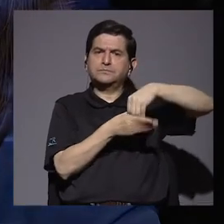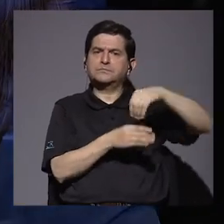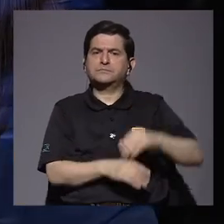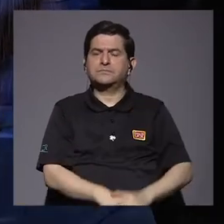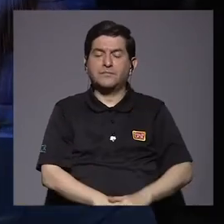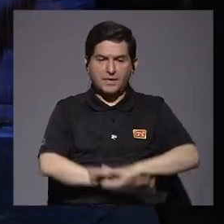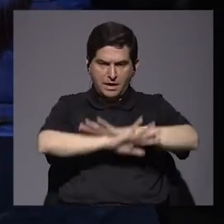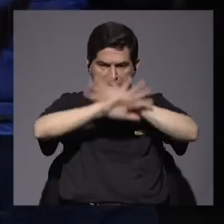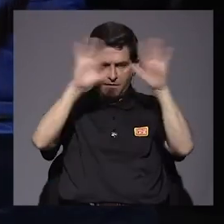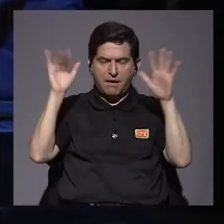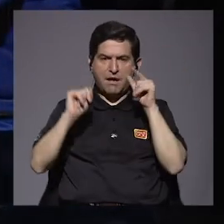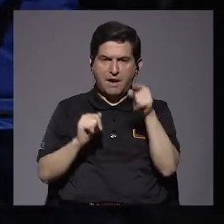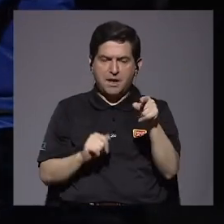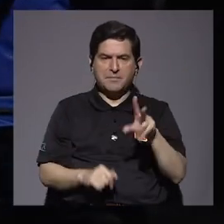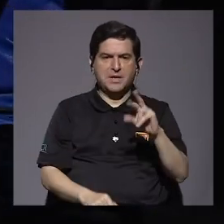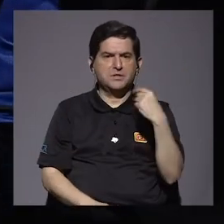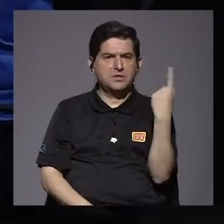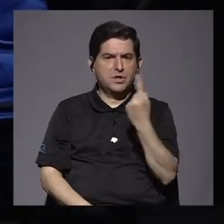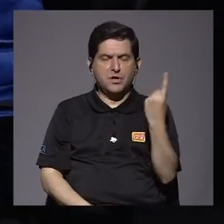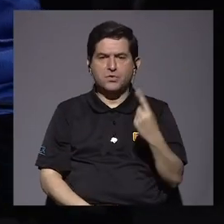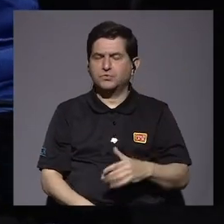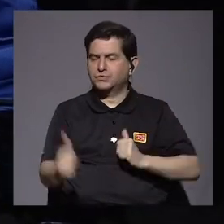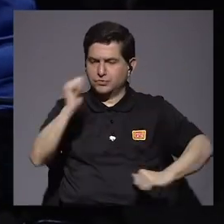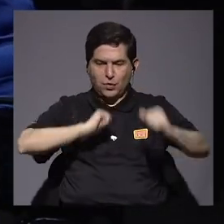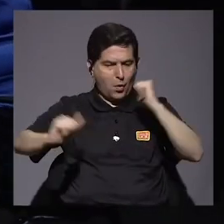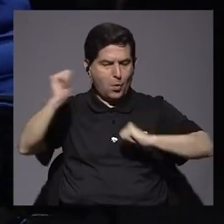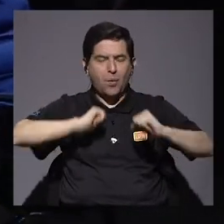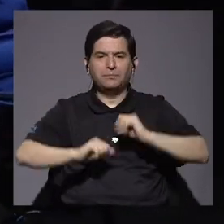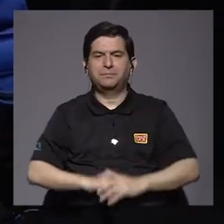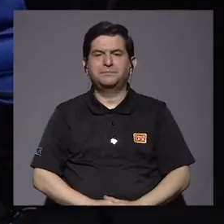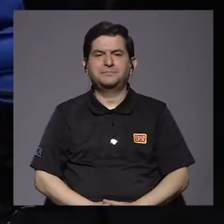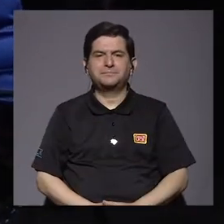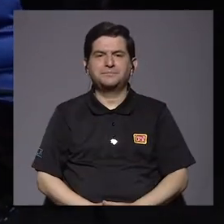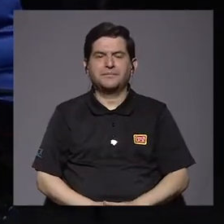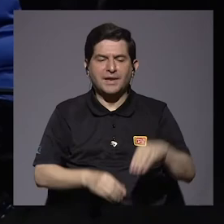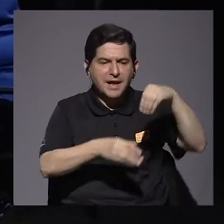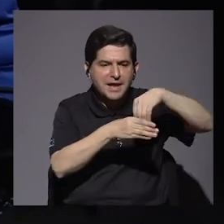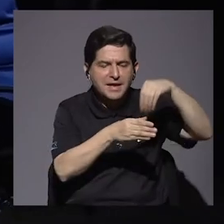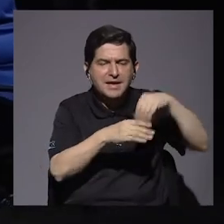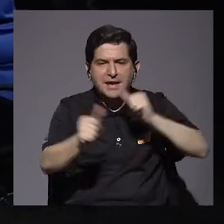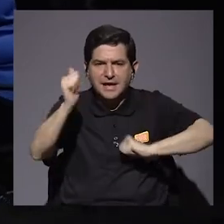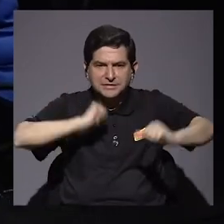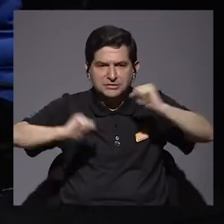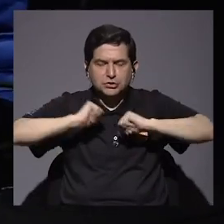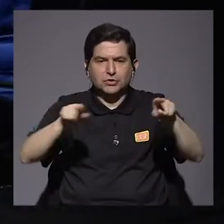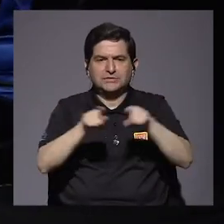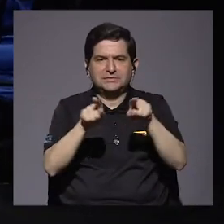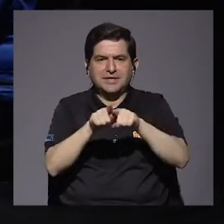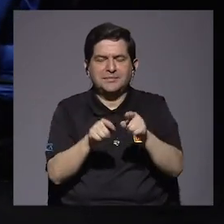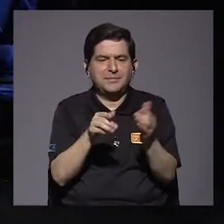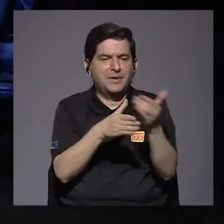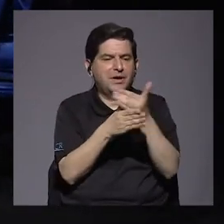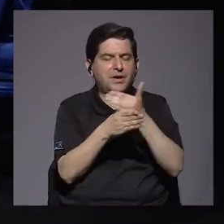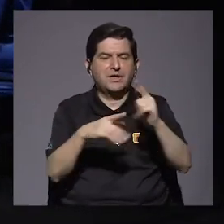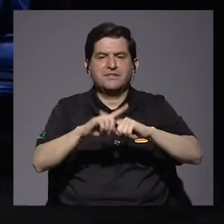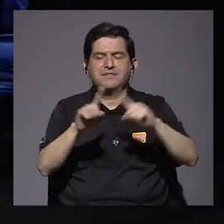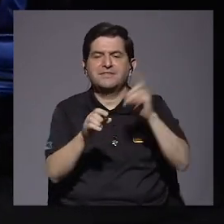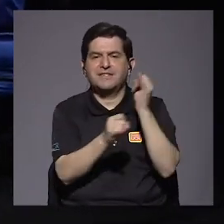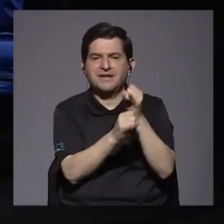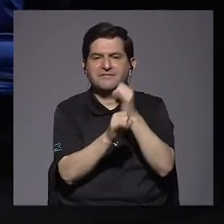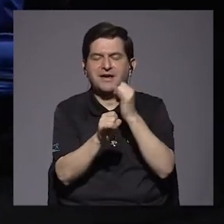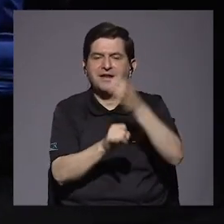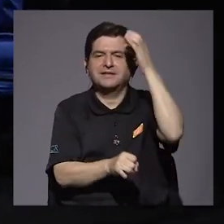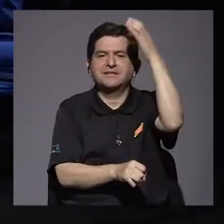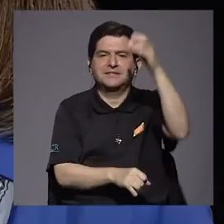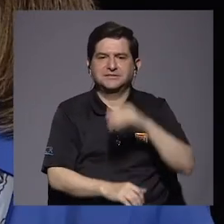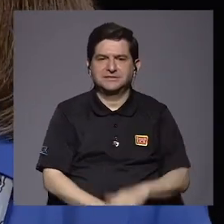los cuales claramente no son solo para el teatro, la generación de ingresos del teatro también se comparten con otras instituciones